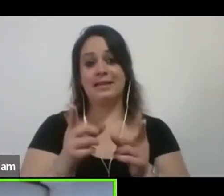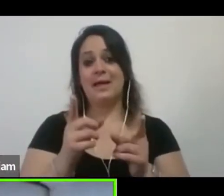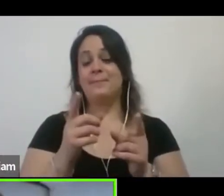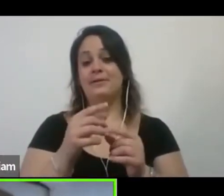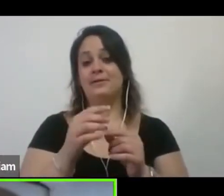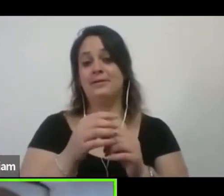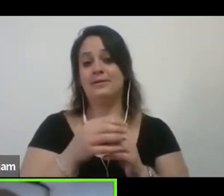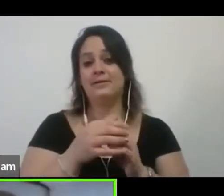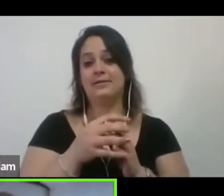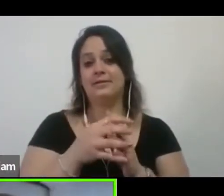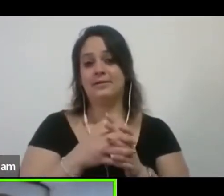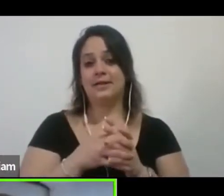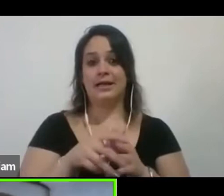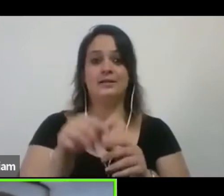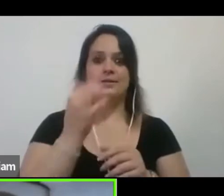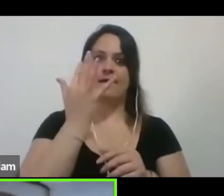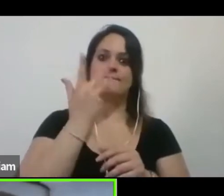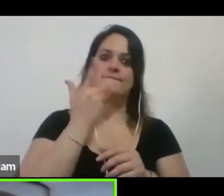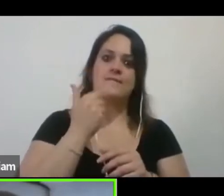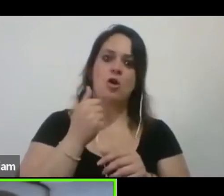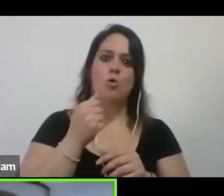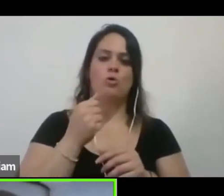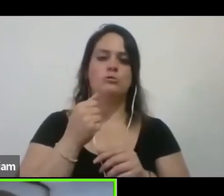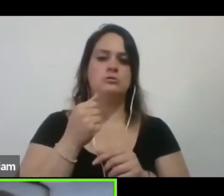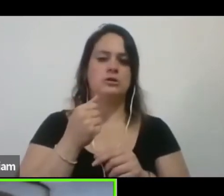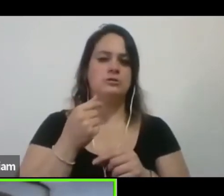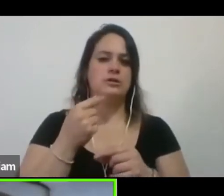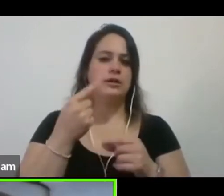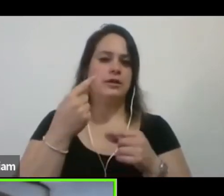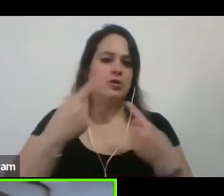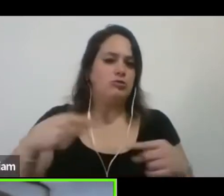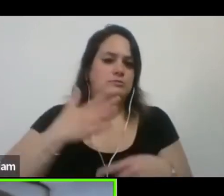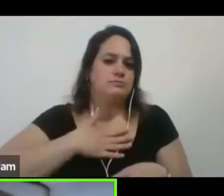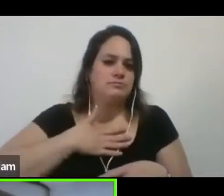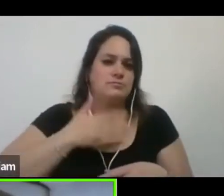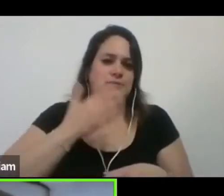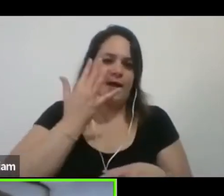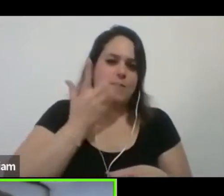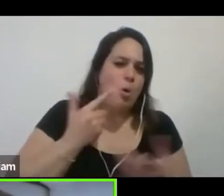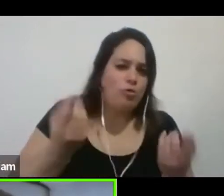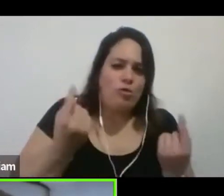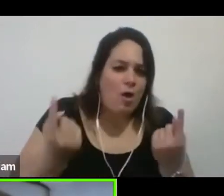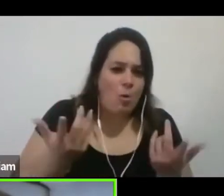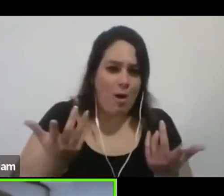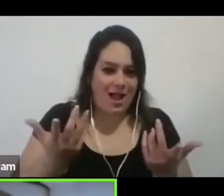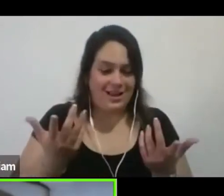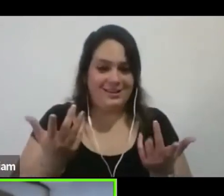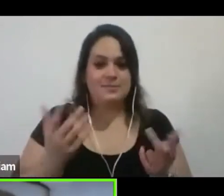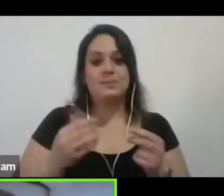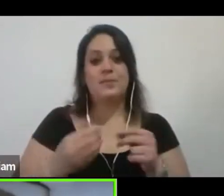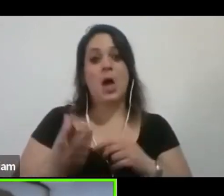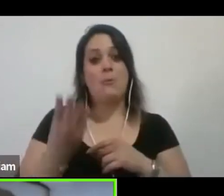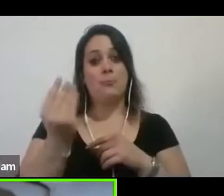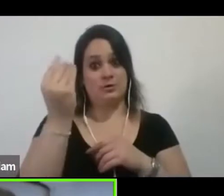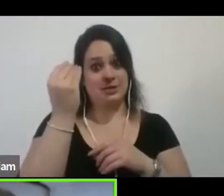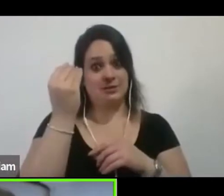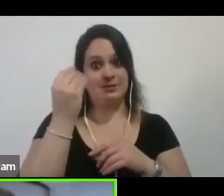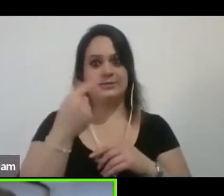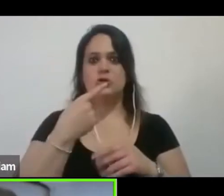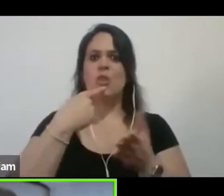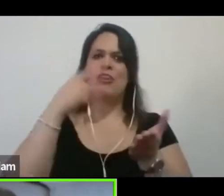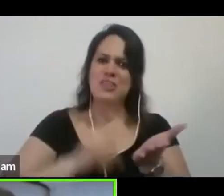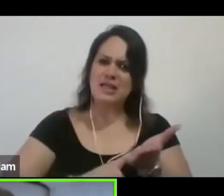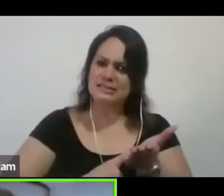con lo que los gustos y los deseos de cada uno. Qué sé yo, por ahí hay muchas veces al momento de